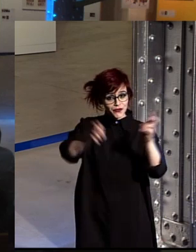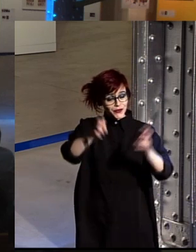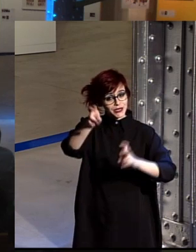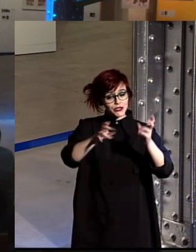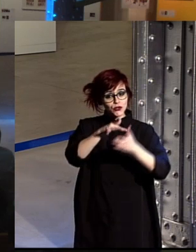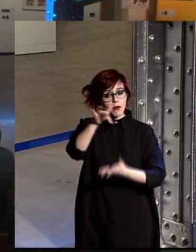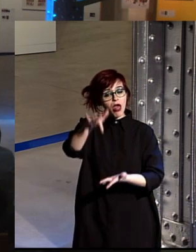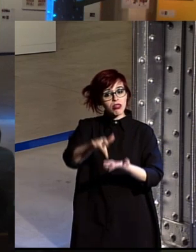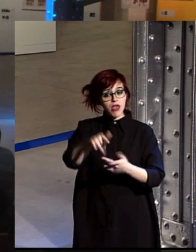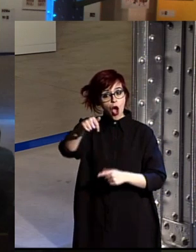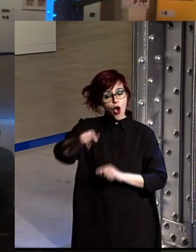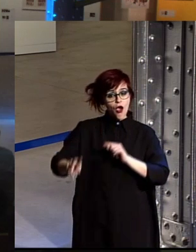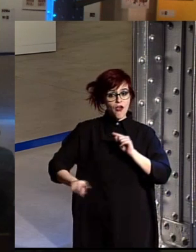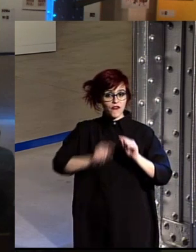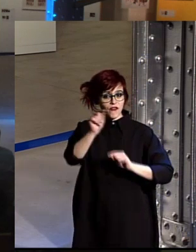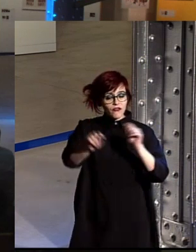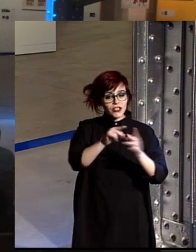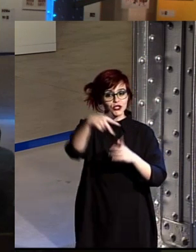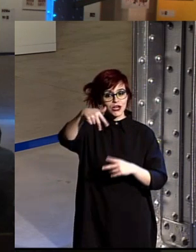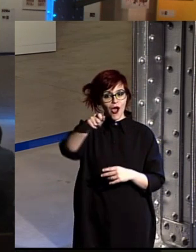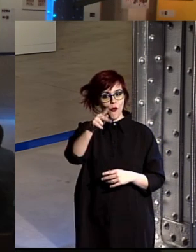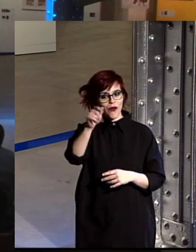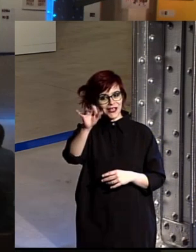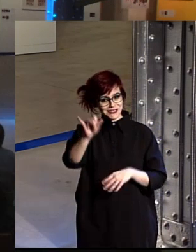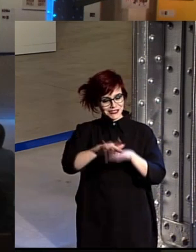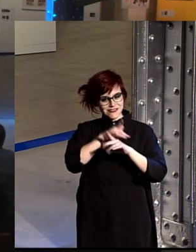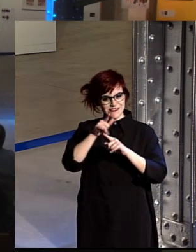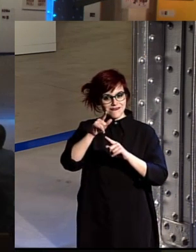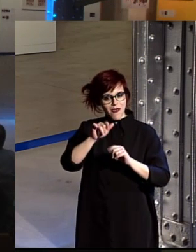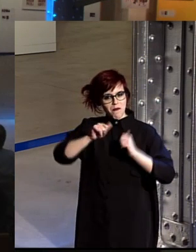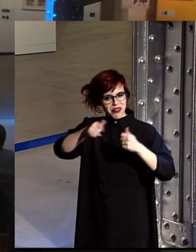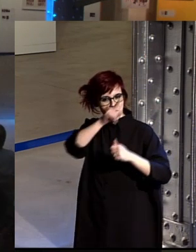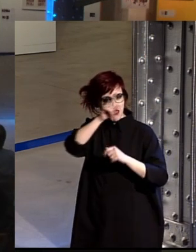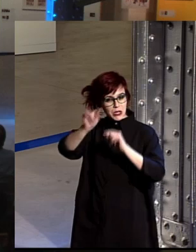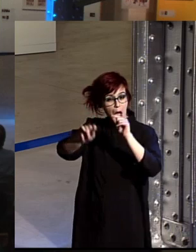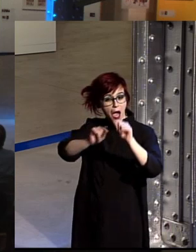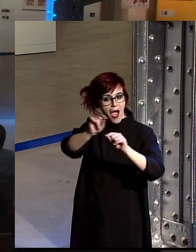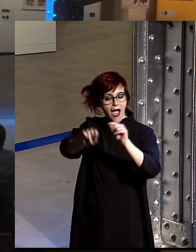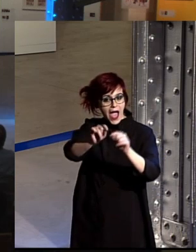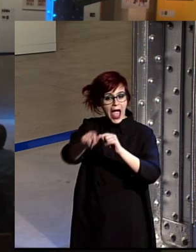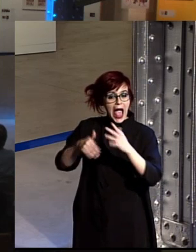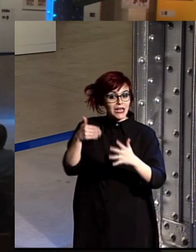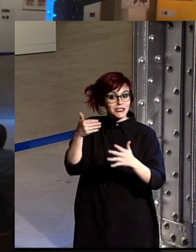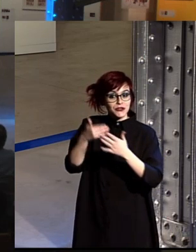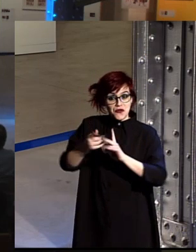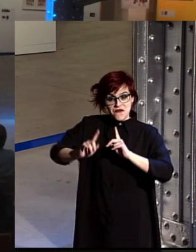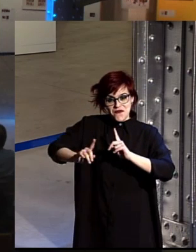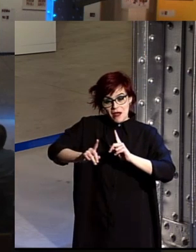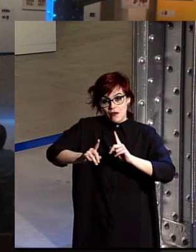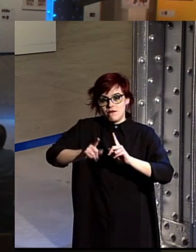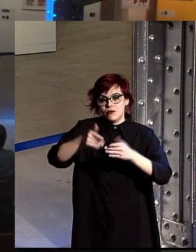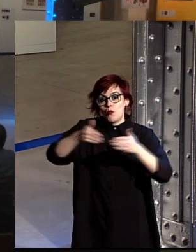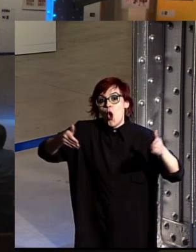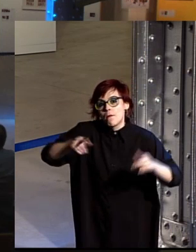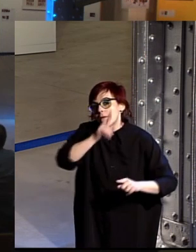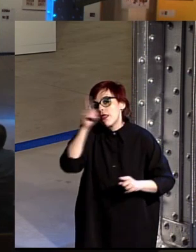en este día en el que el virus Naucas comienza a infectar Madrid. Hemos cambiado de hospedador. Hasta ahora siempre habíamos infectado Bilbao. Vamos a ver qué tal se infecta